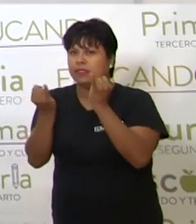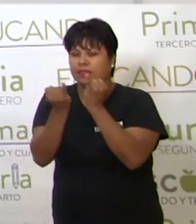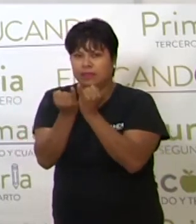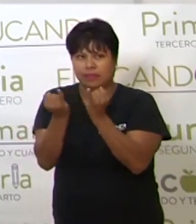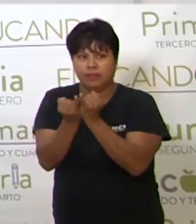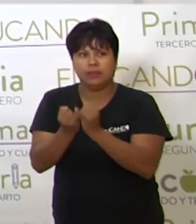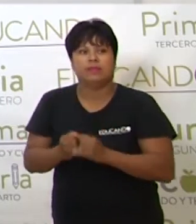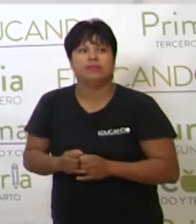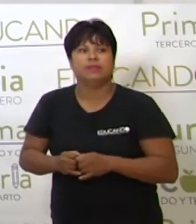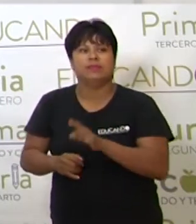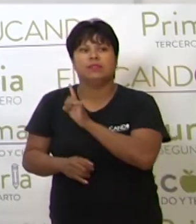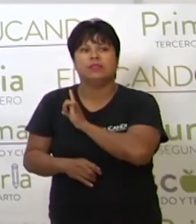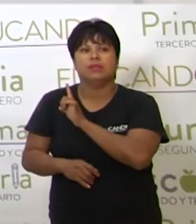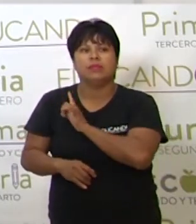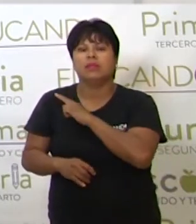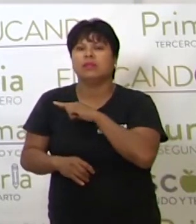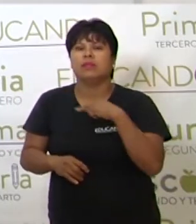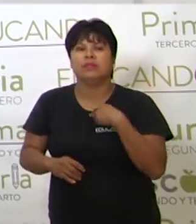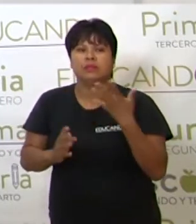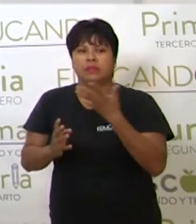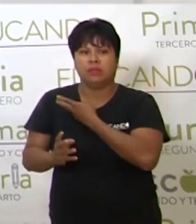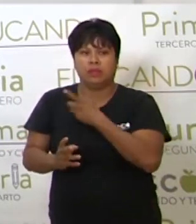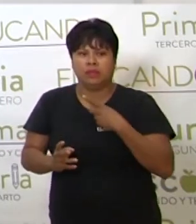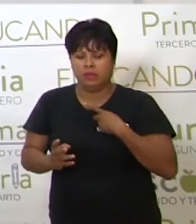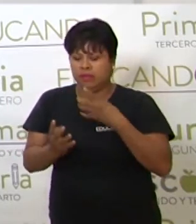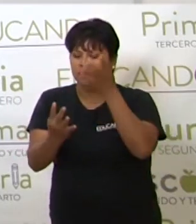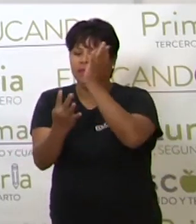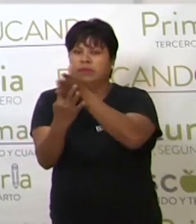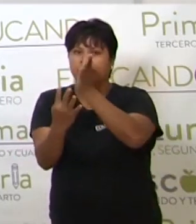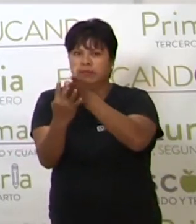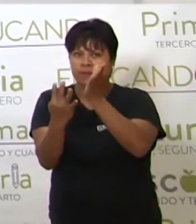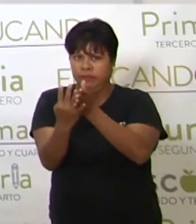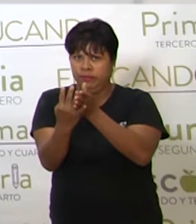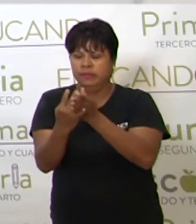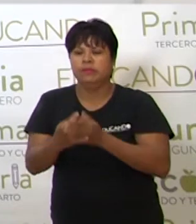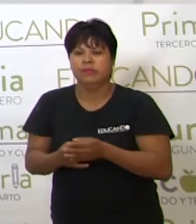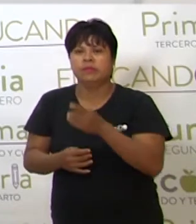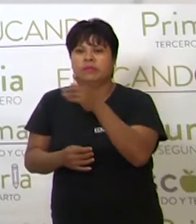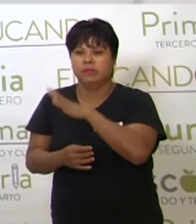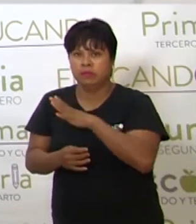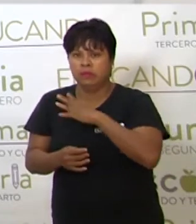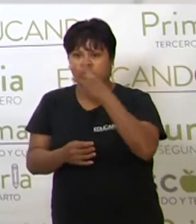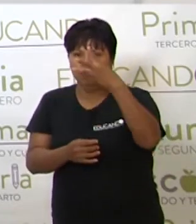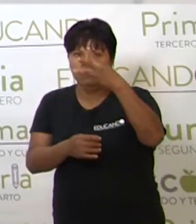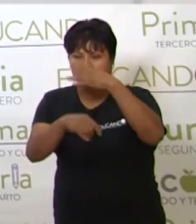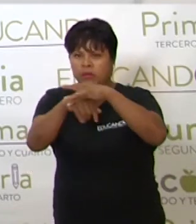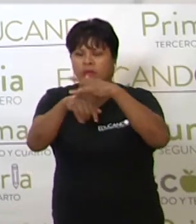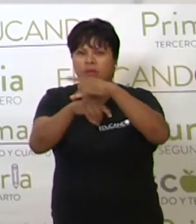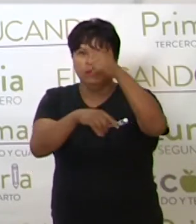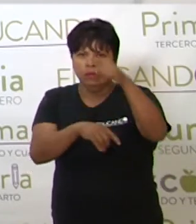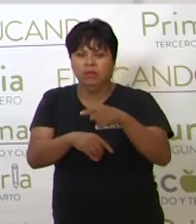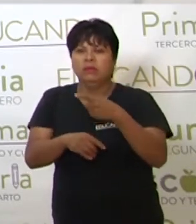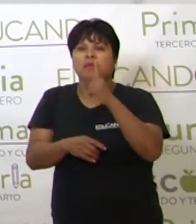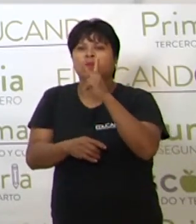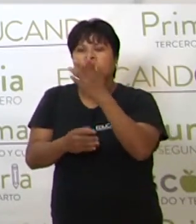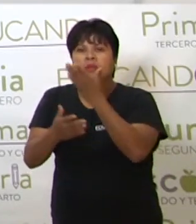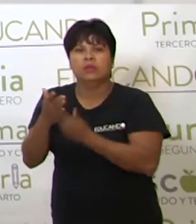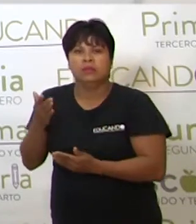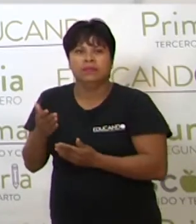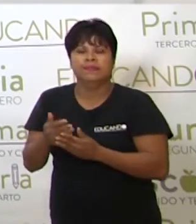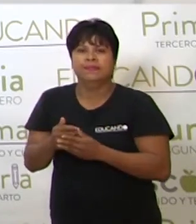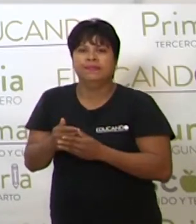nada más que lo vamos a tener que fraccionar ok entonces aquí ya están los tres quesos que está produciendo pero me falta